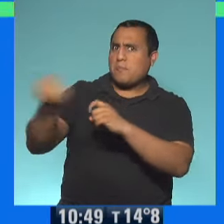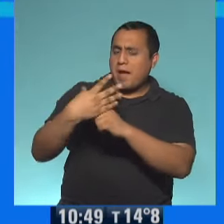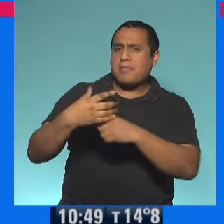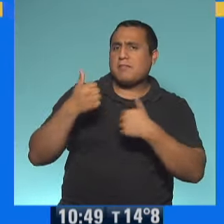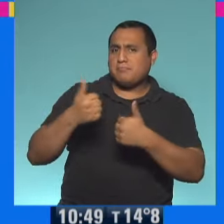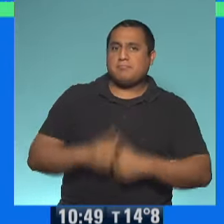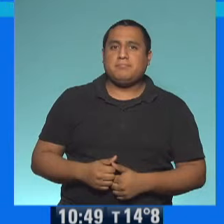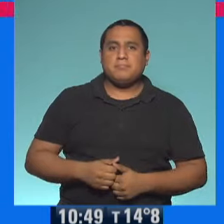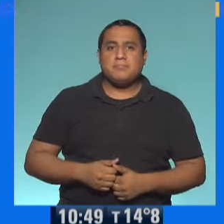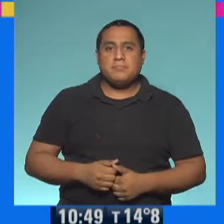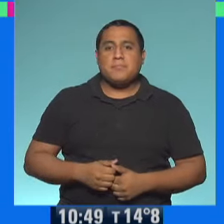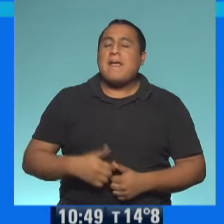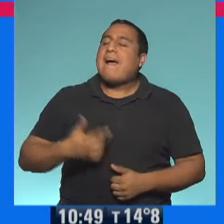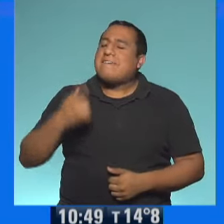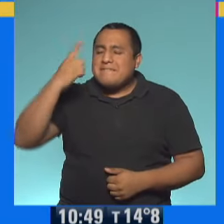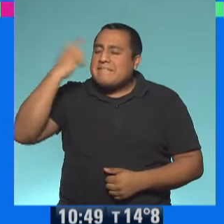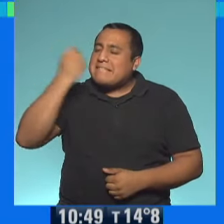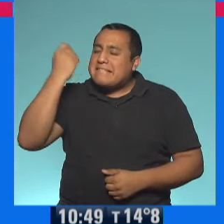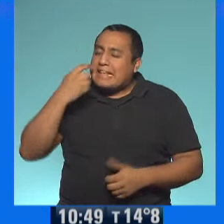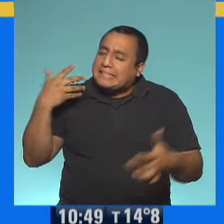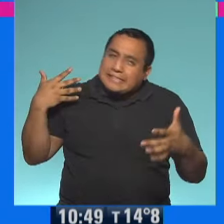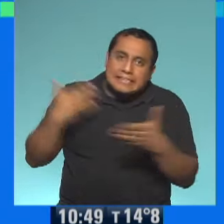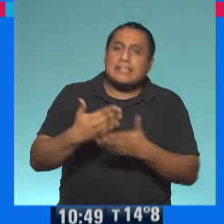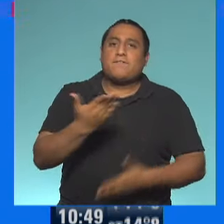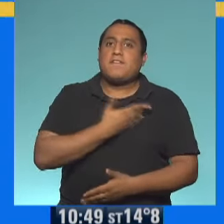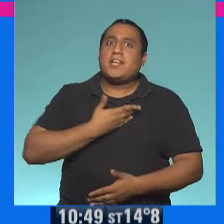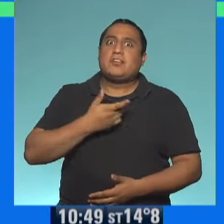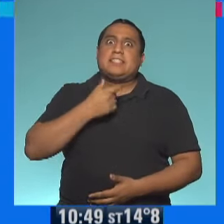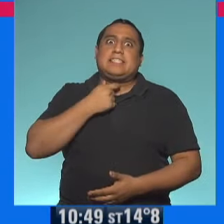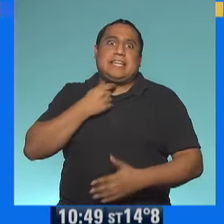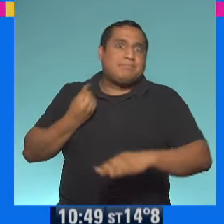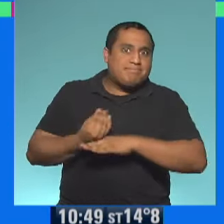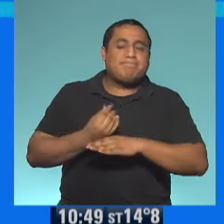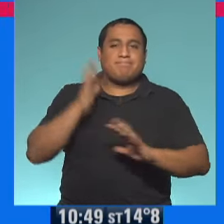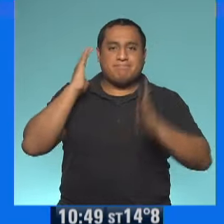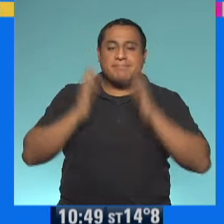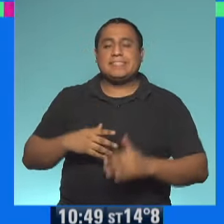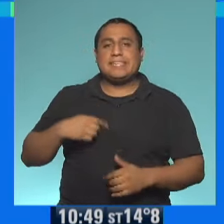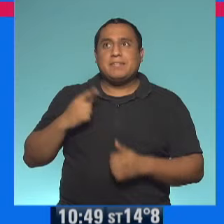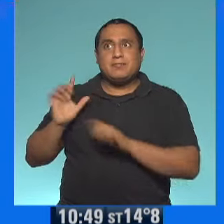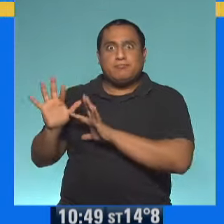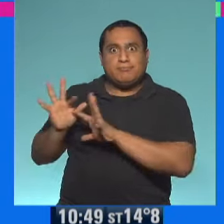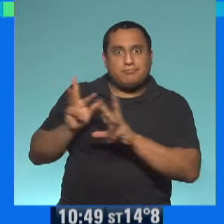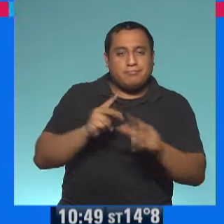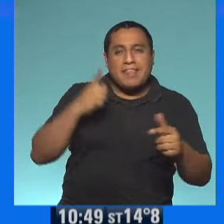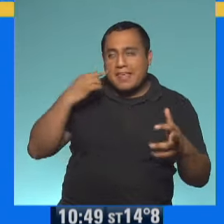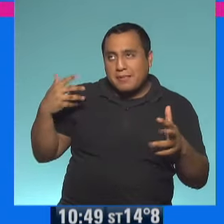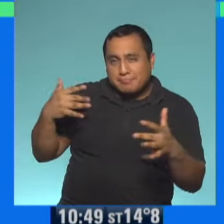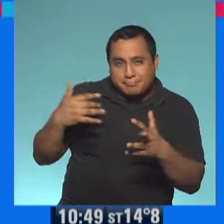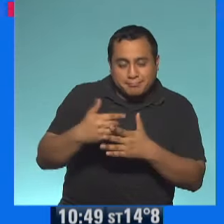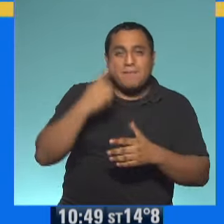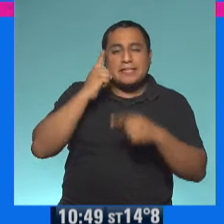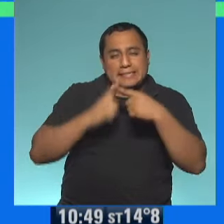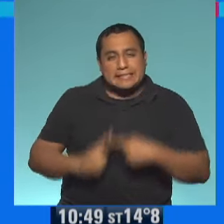rosa. Me dan unas ganas de que ya sea febrero. Sí. Ya quiero estar de carnaval. Vamos a hacer cuenta regresiva del carnaval. Nos encanta la alegría del carnaval, nos